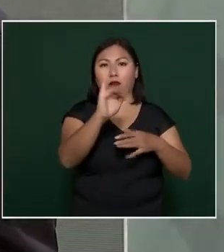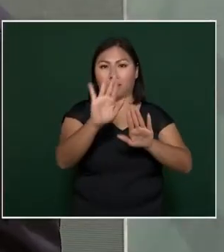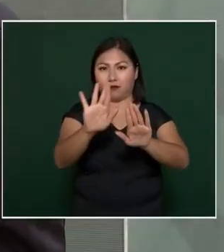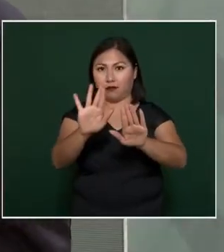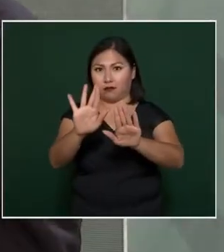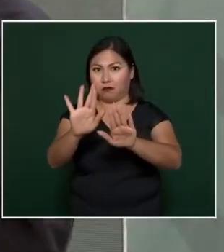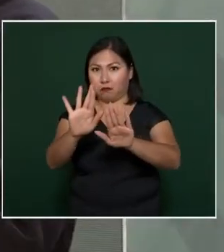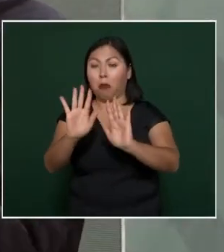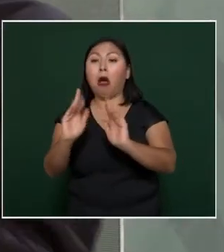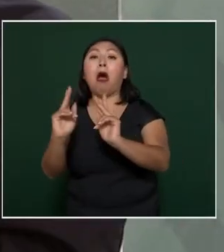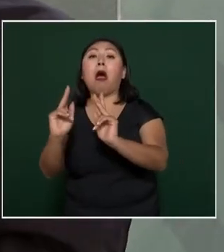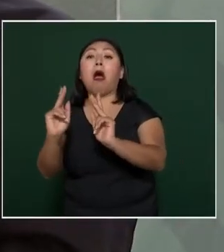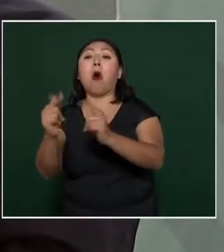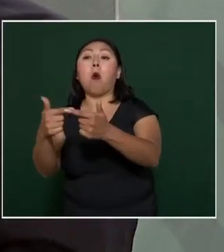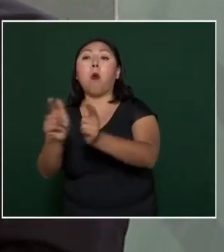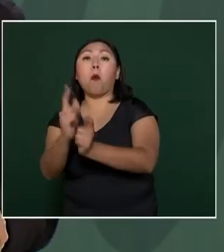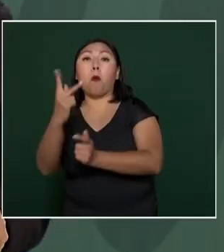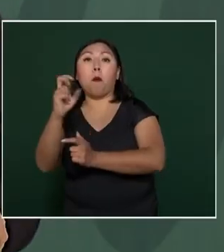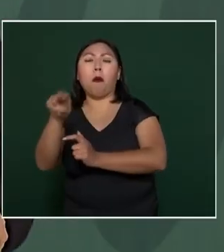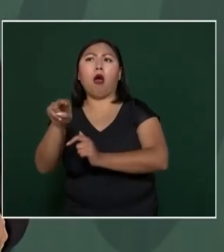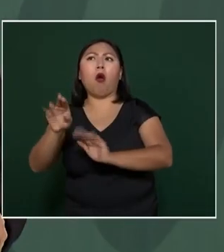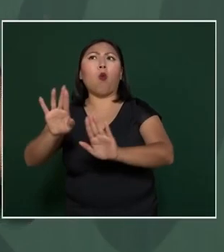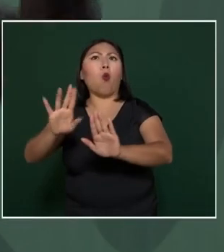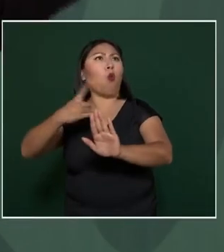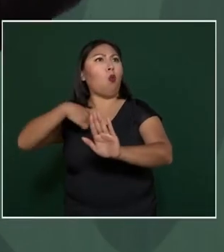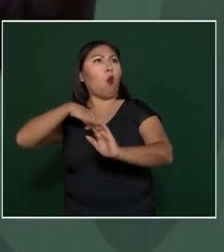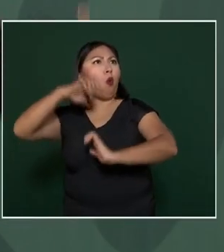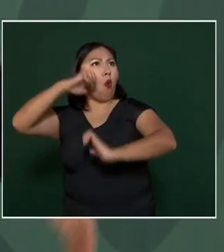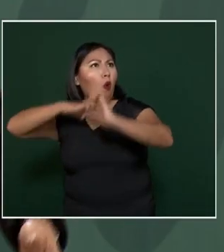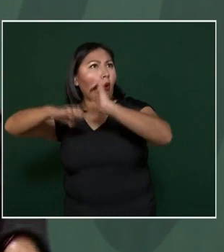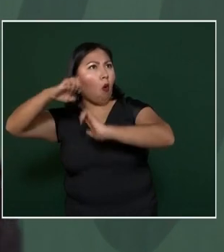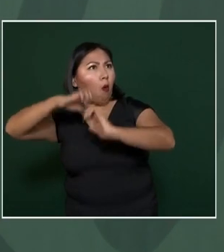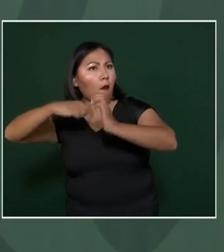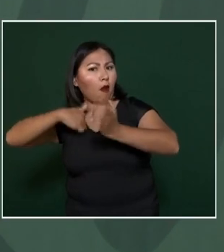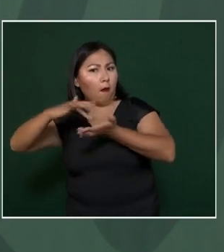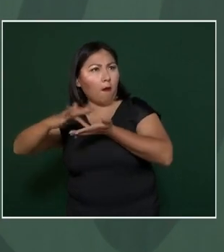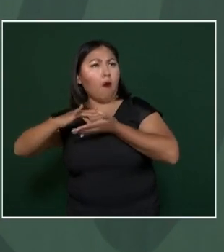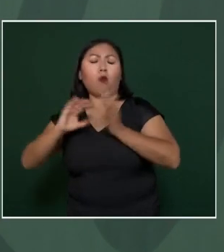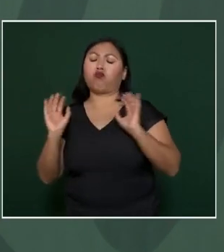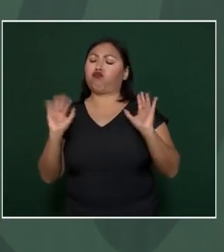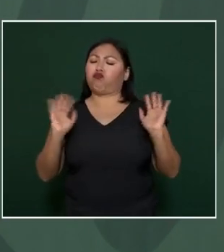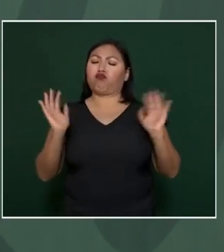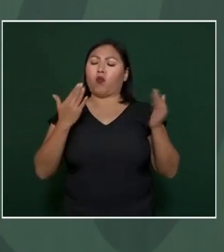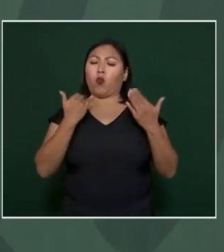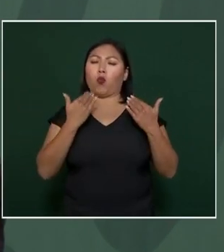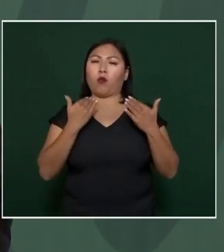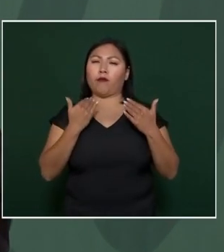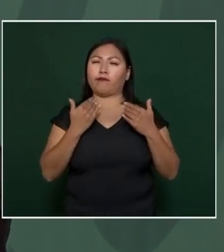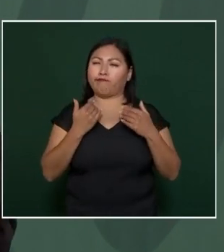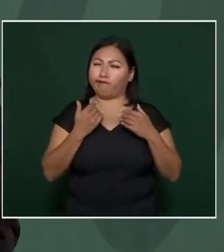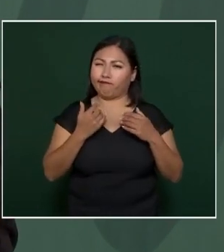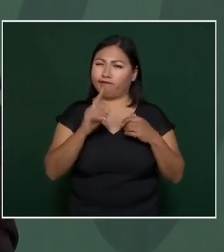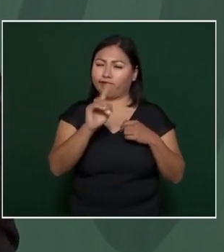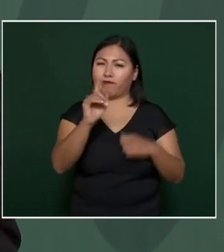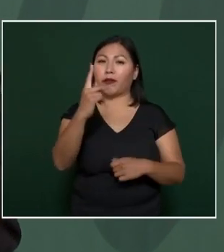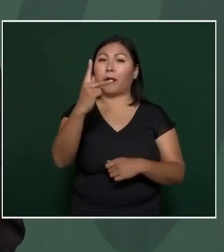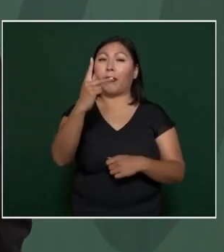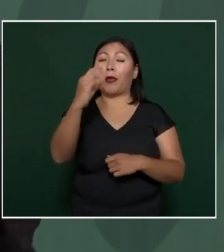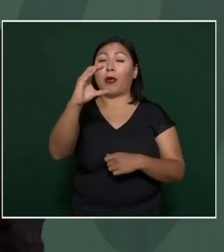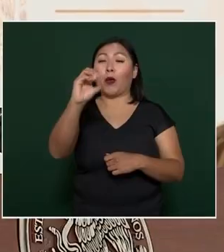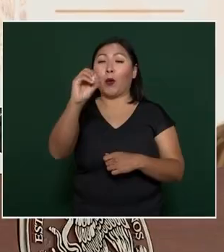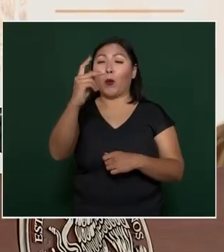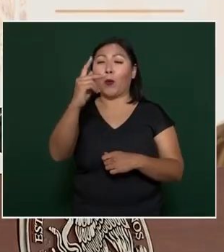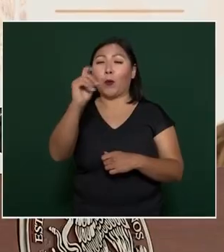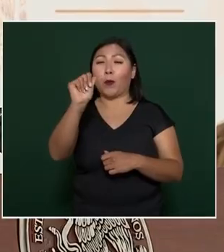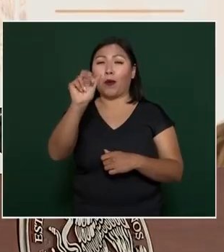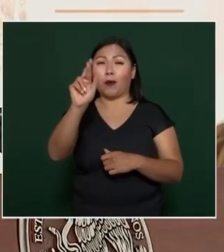había corporativismo pero la coparmex era un sector del pan es un